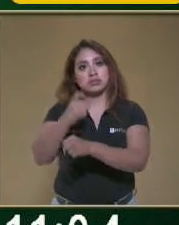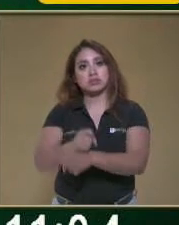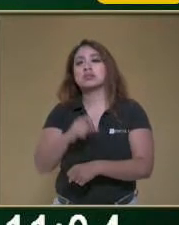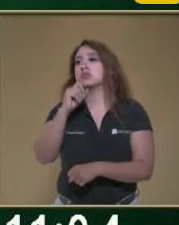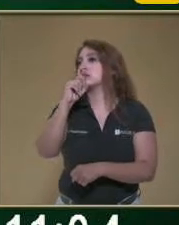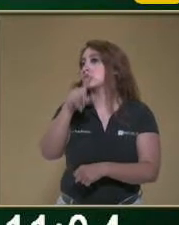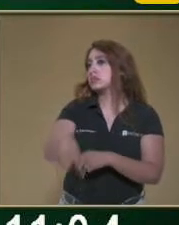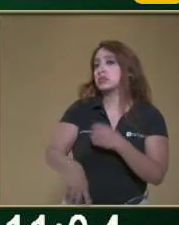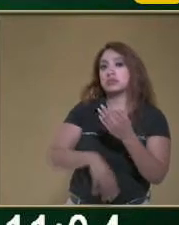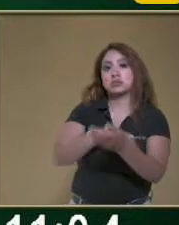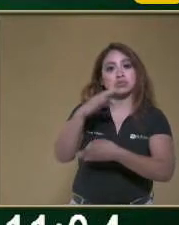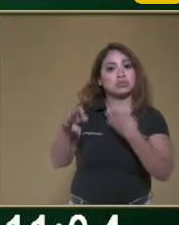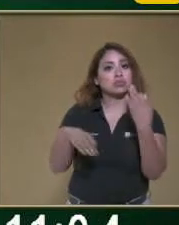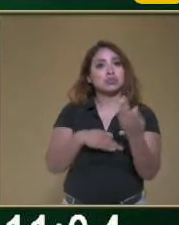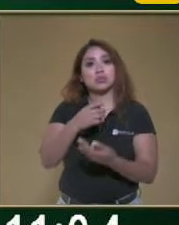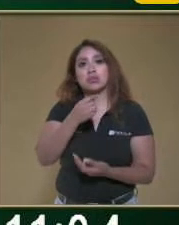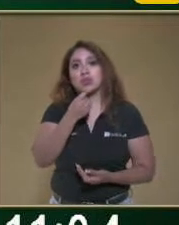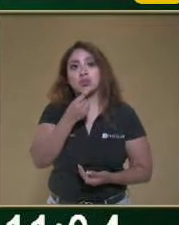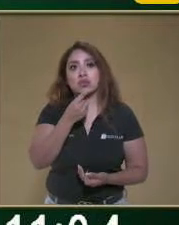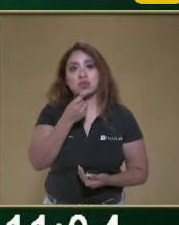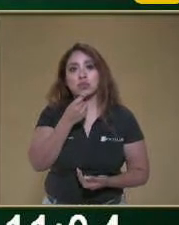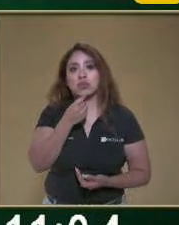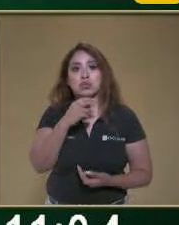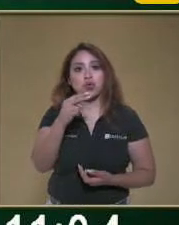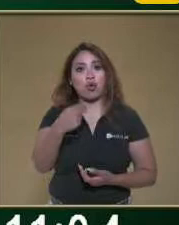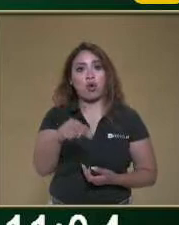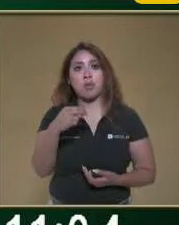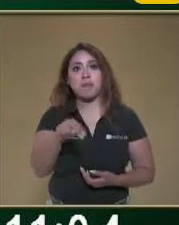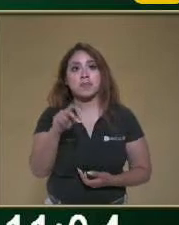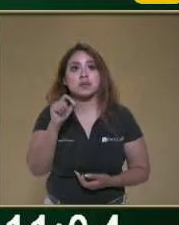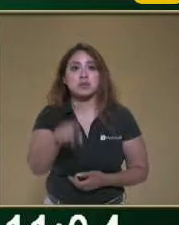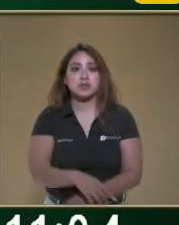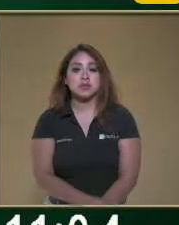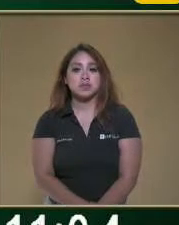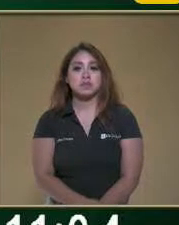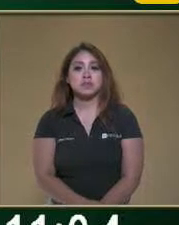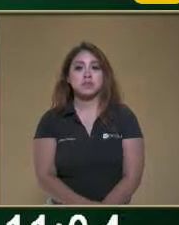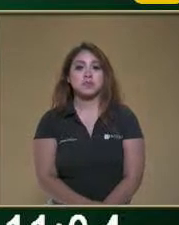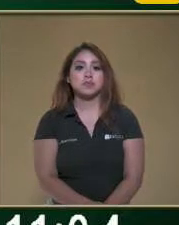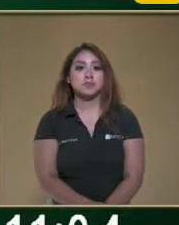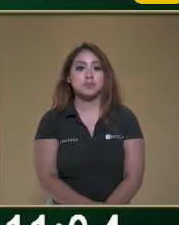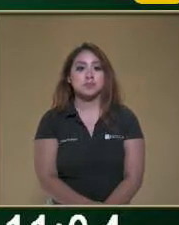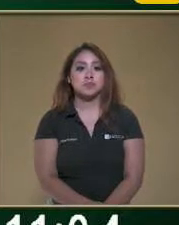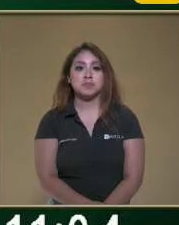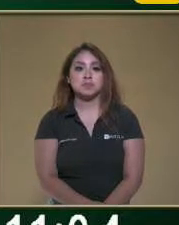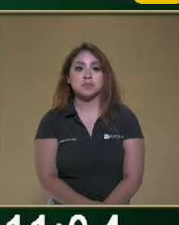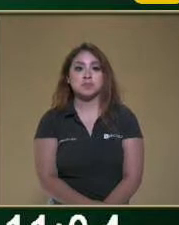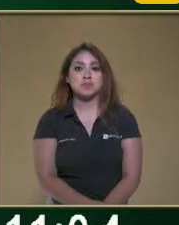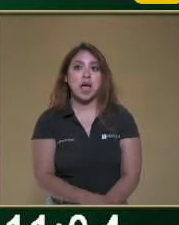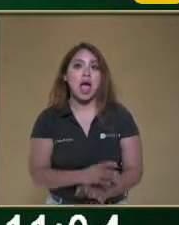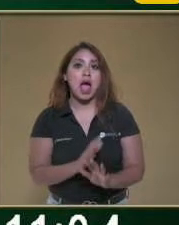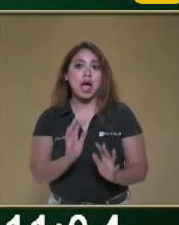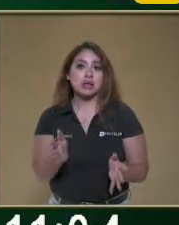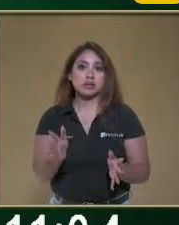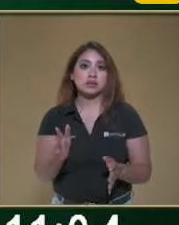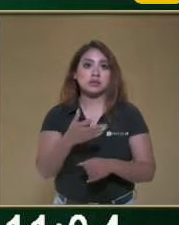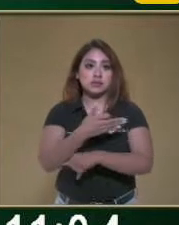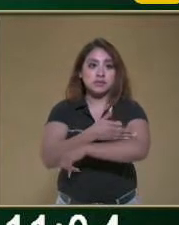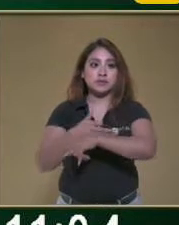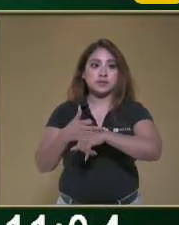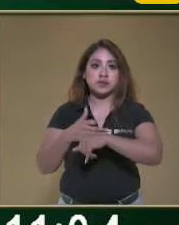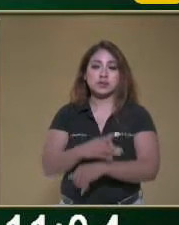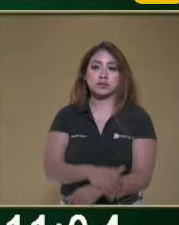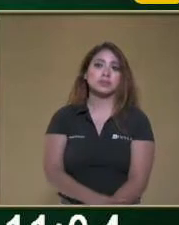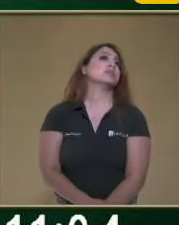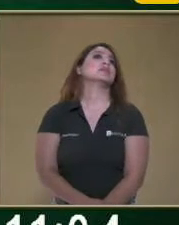tiene todos los niños y sus nombres están acomodados por orden alfabético, porque así es mucho más fácil encontrar todas las